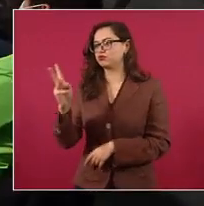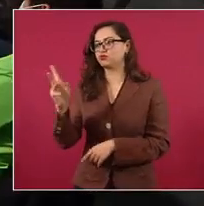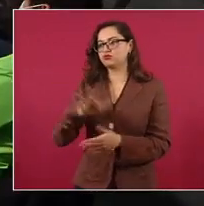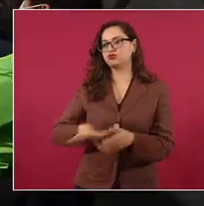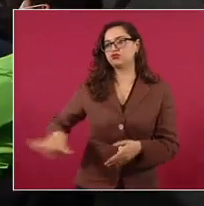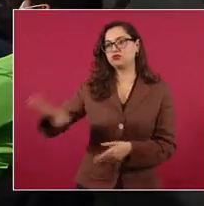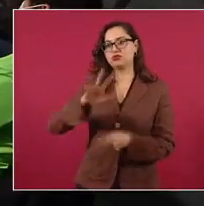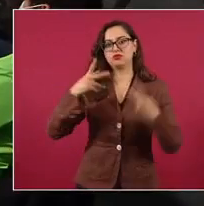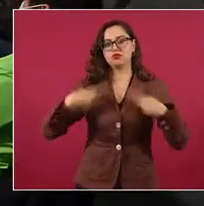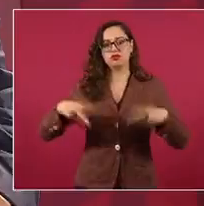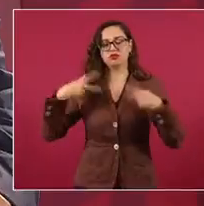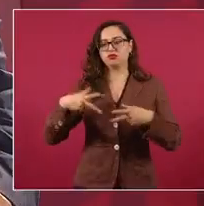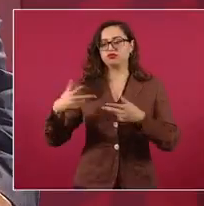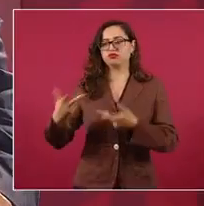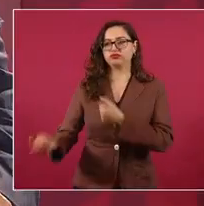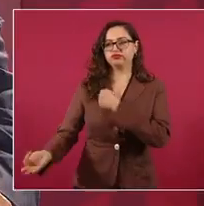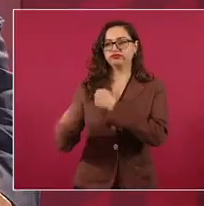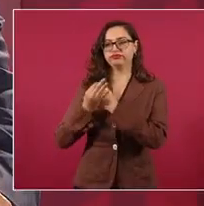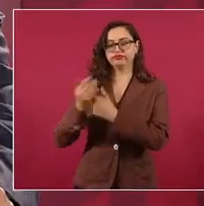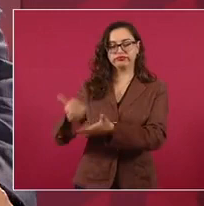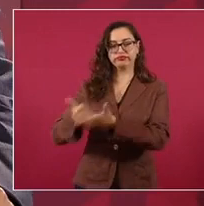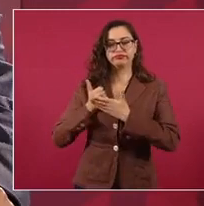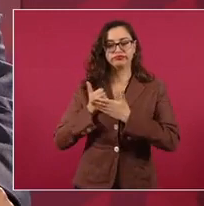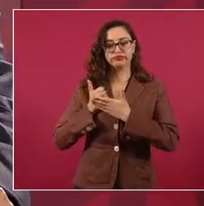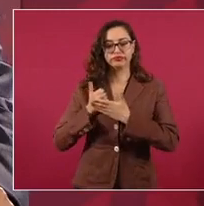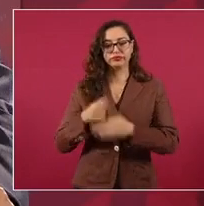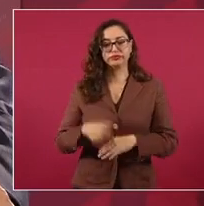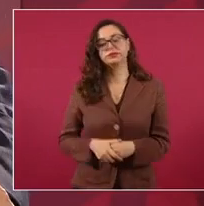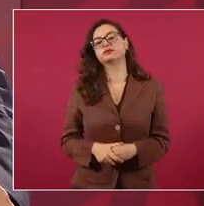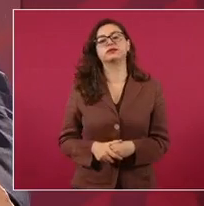amo es el pueblo de México. Entonces,